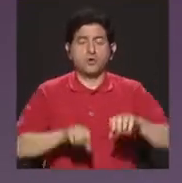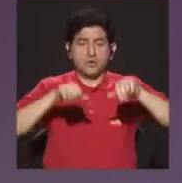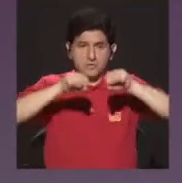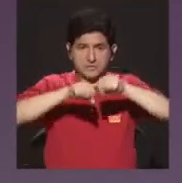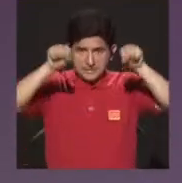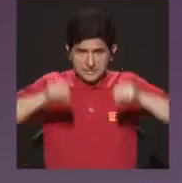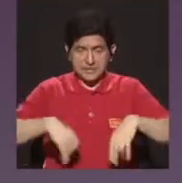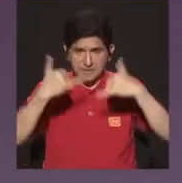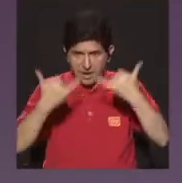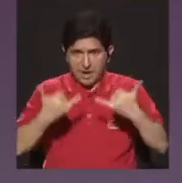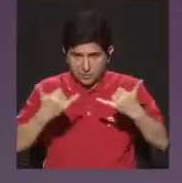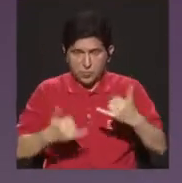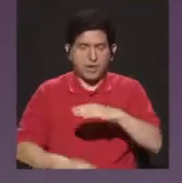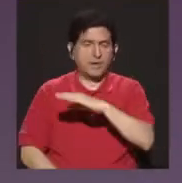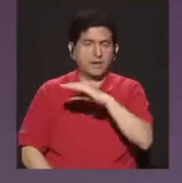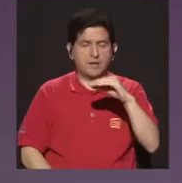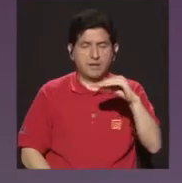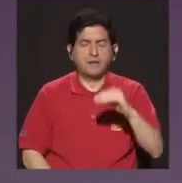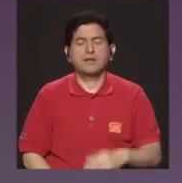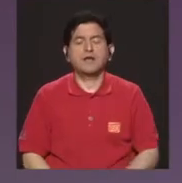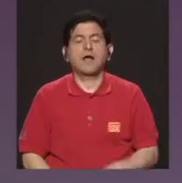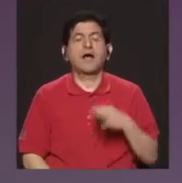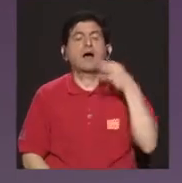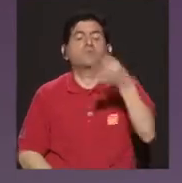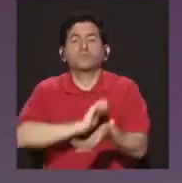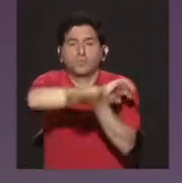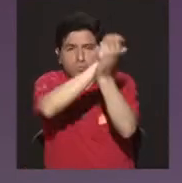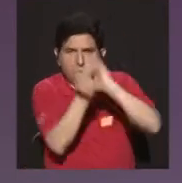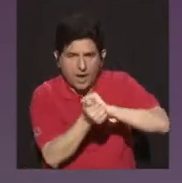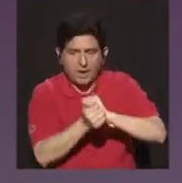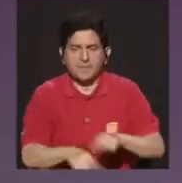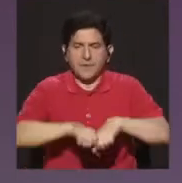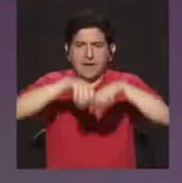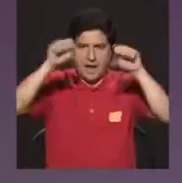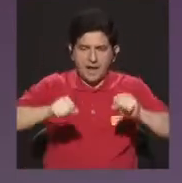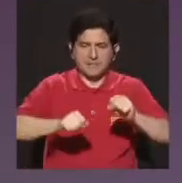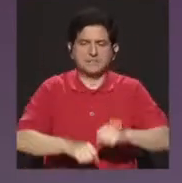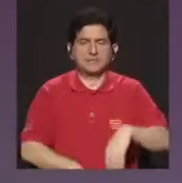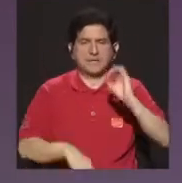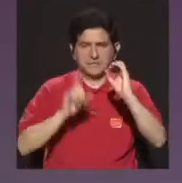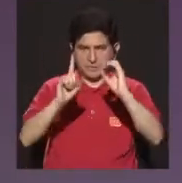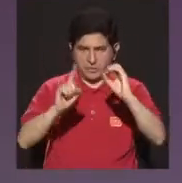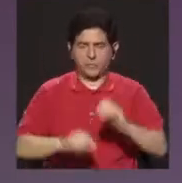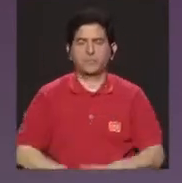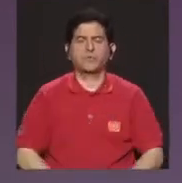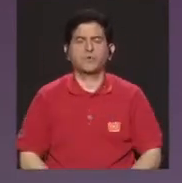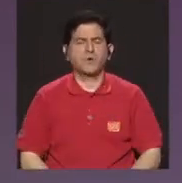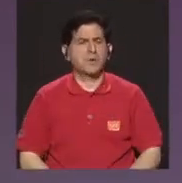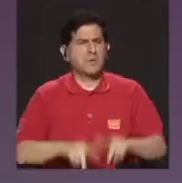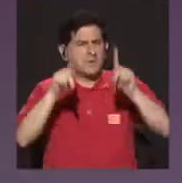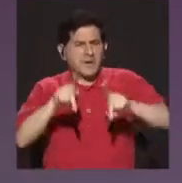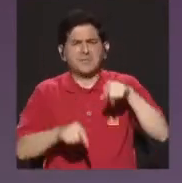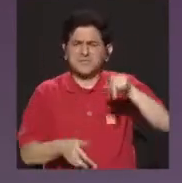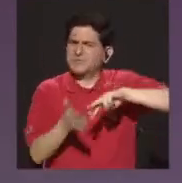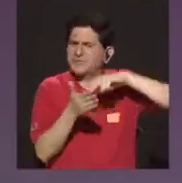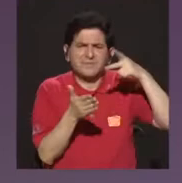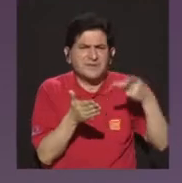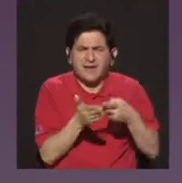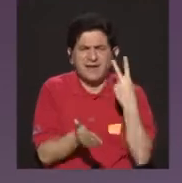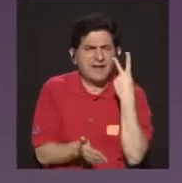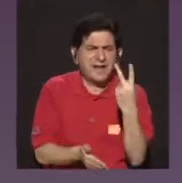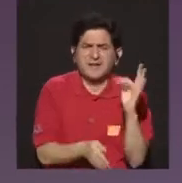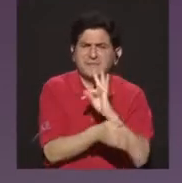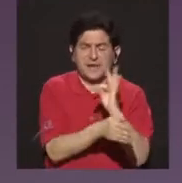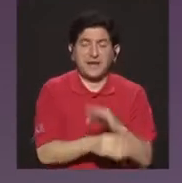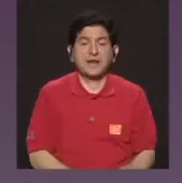ahora a la tecnología digital más desde los aspectos técnicos lo que esto implica para la persona que está viendo la televisión